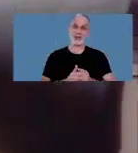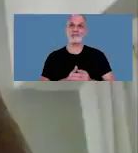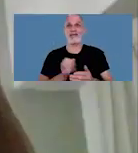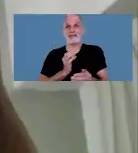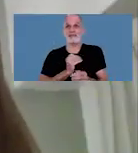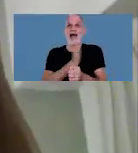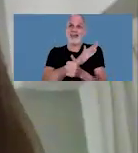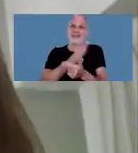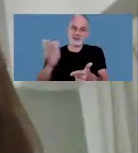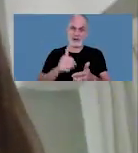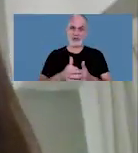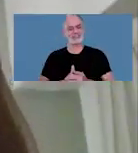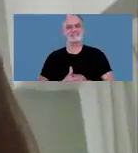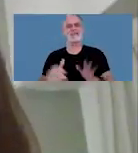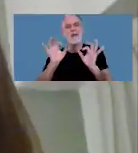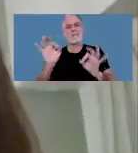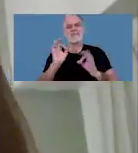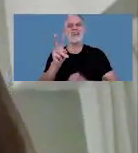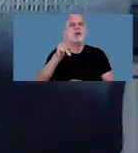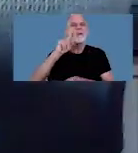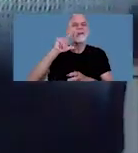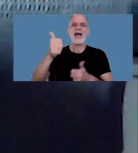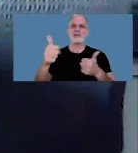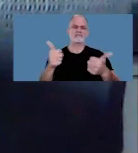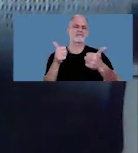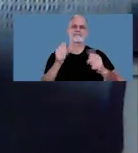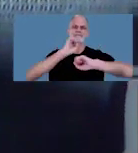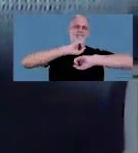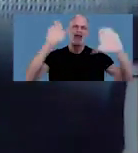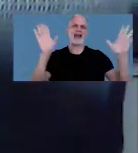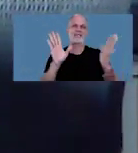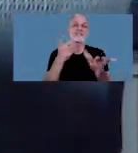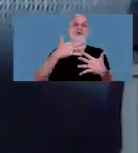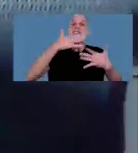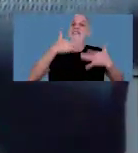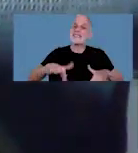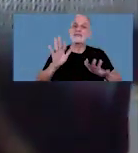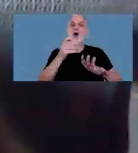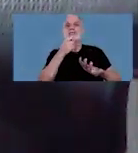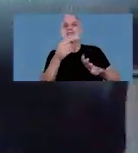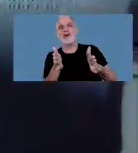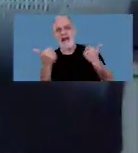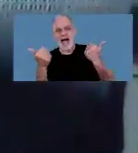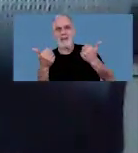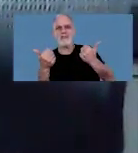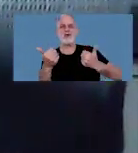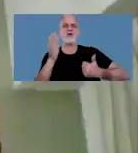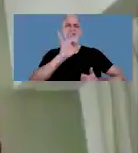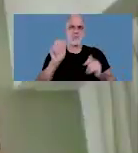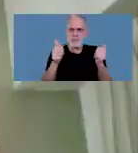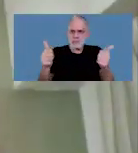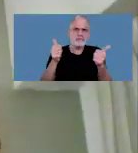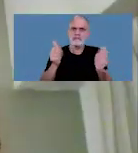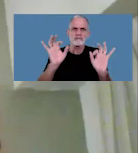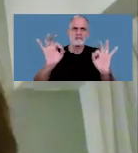anteriores. Perfecto, Vivi. Si Excelente. Si se comprendió, si fui rápido, si... No,